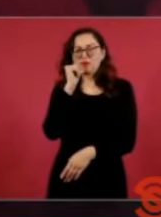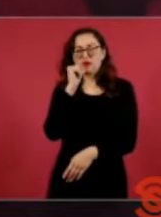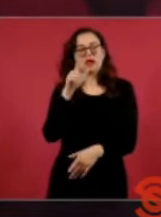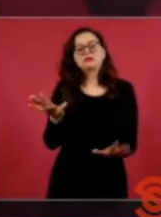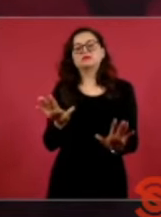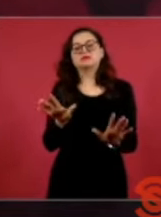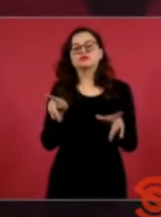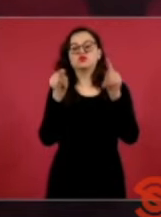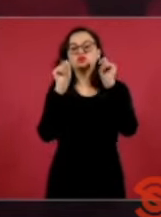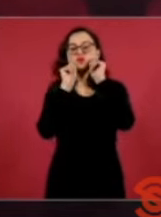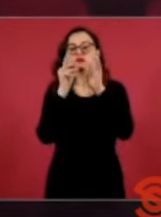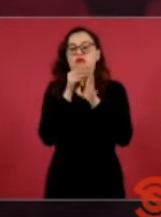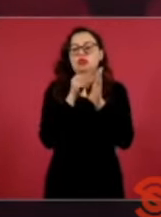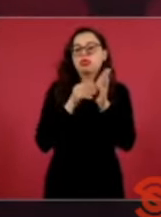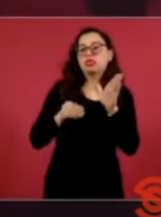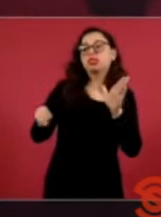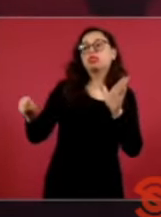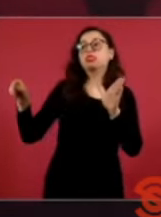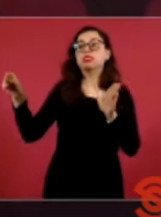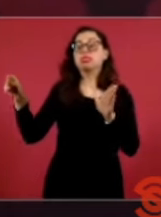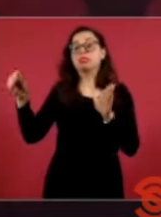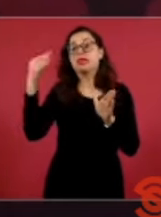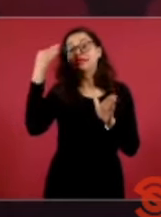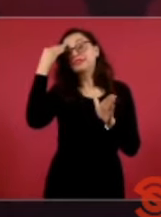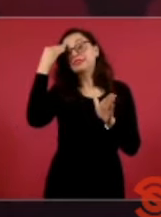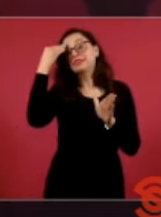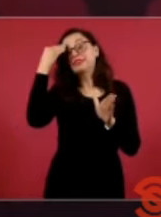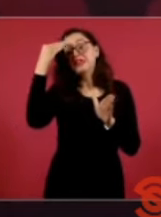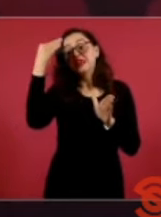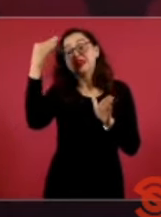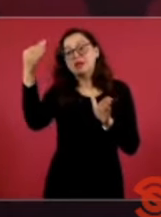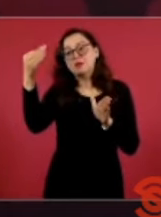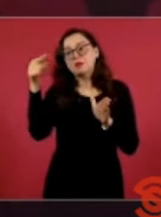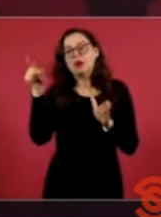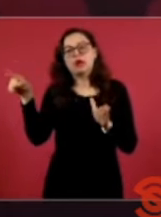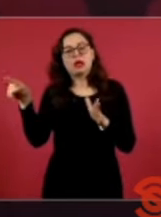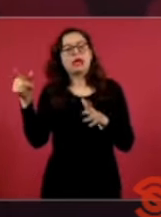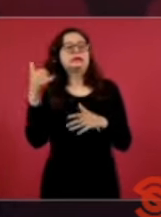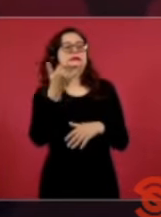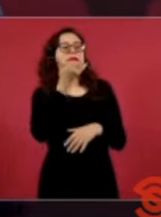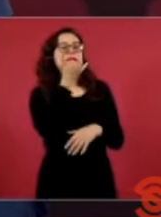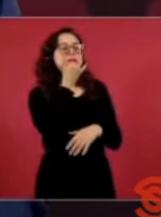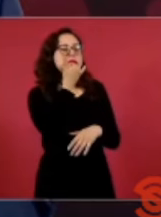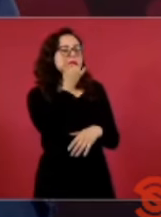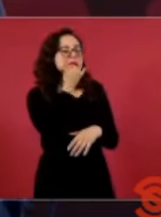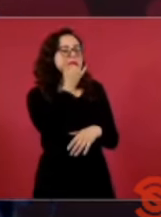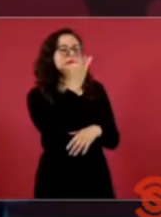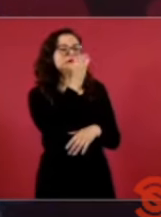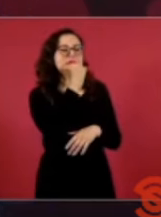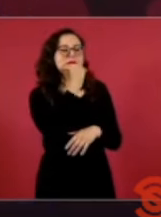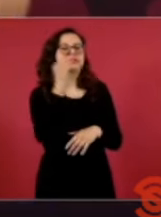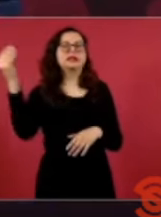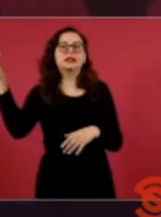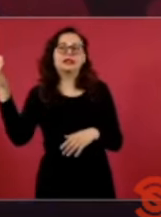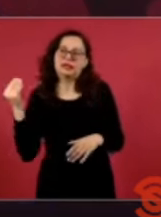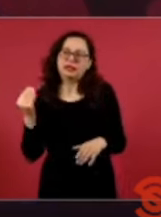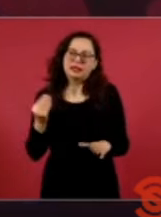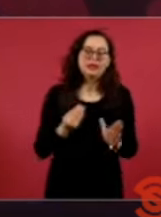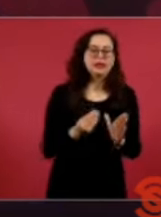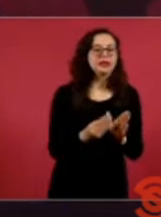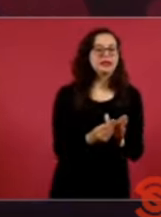con la hacienda pública. Ya hay tesis, hay jurisprudencia, y sin